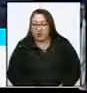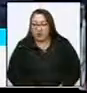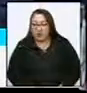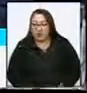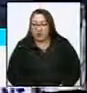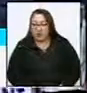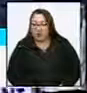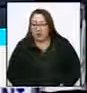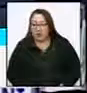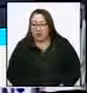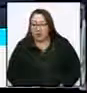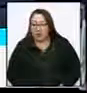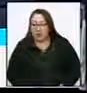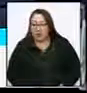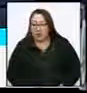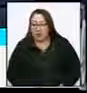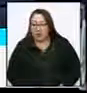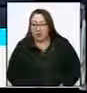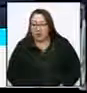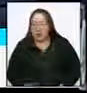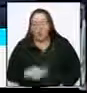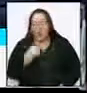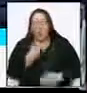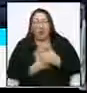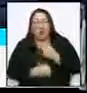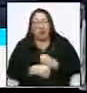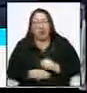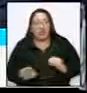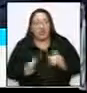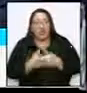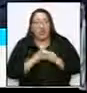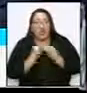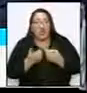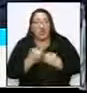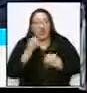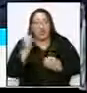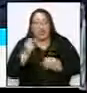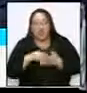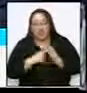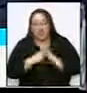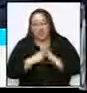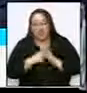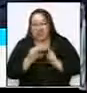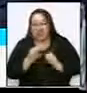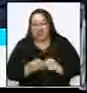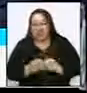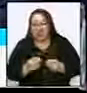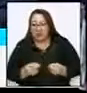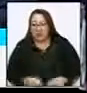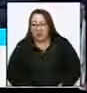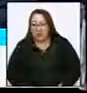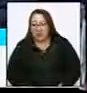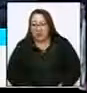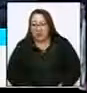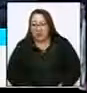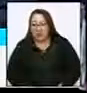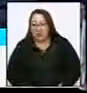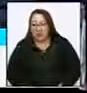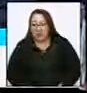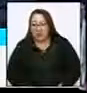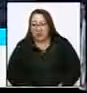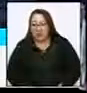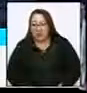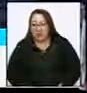confianza decidiera disolver el Congreso, creo que sería una situación bastante irregular y que generaría